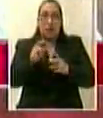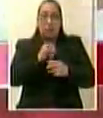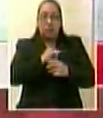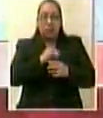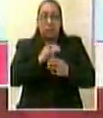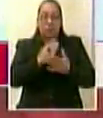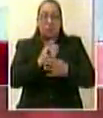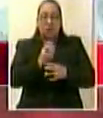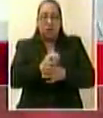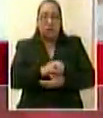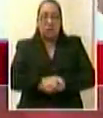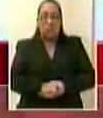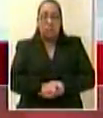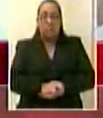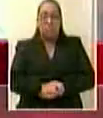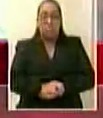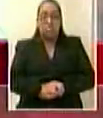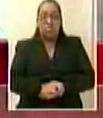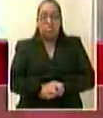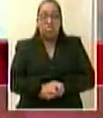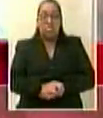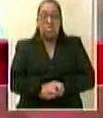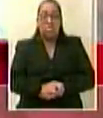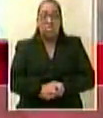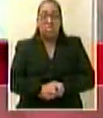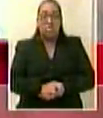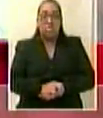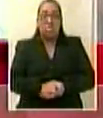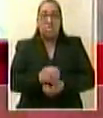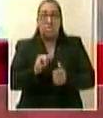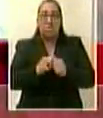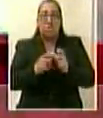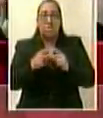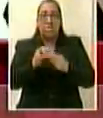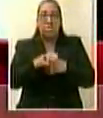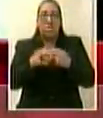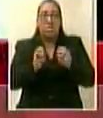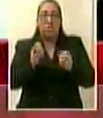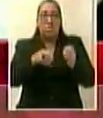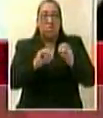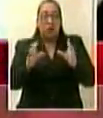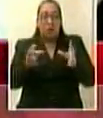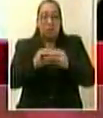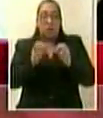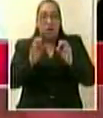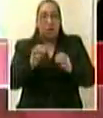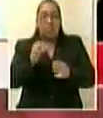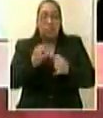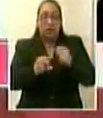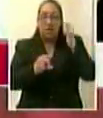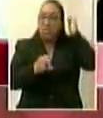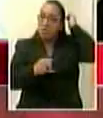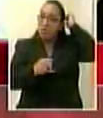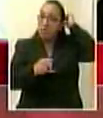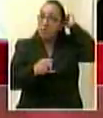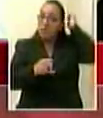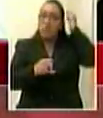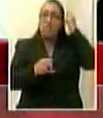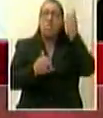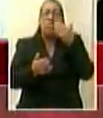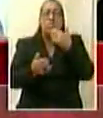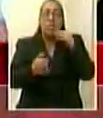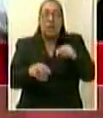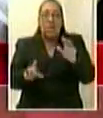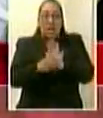institución educativa. En consecuencia, la disposición complementaria final única, la presente ley,